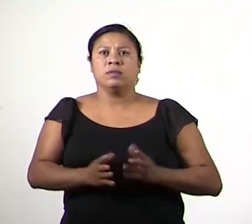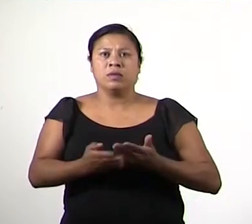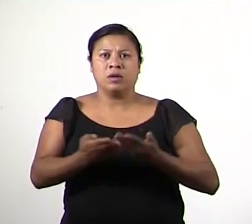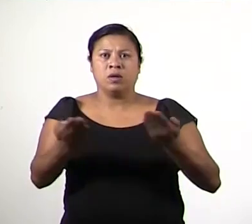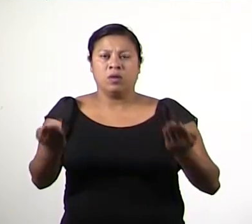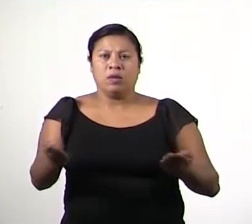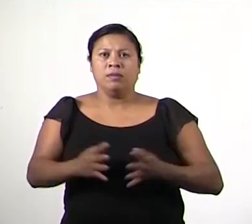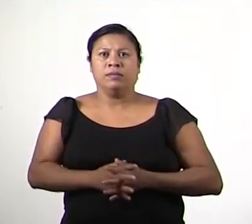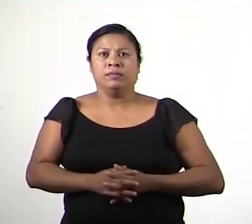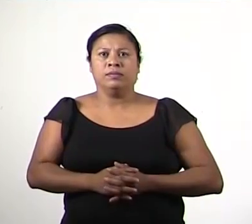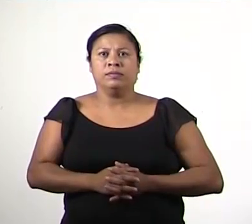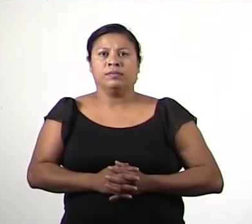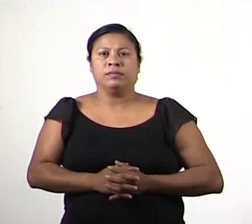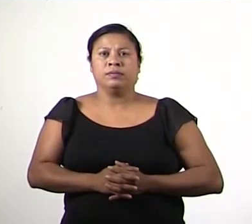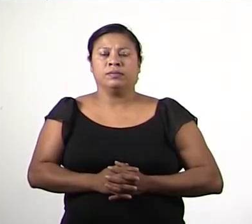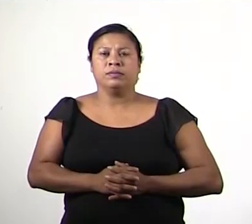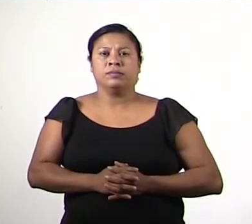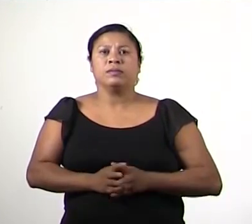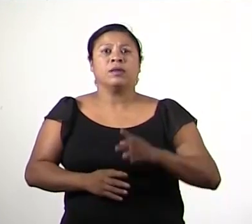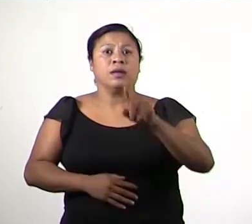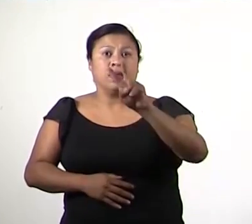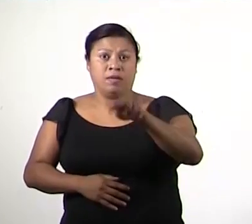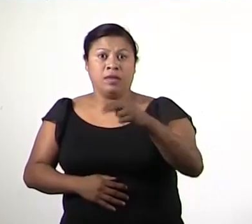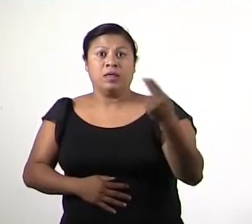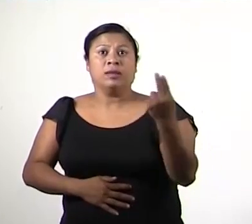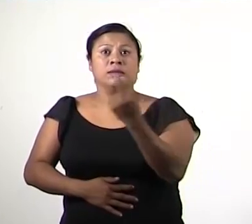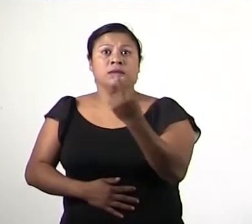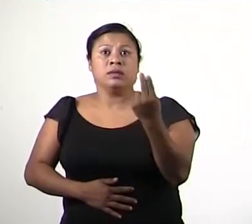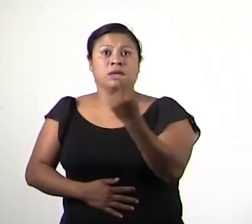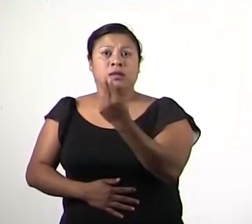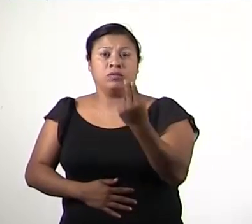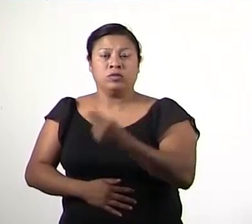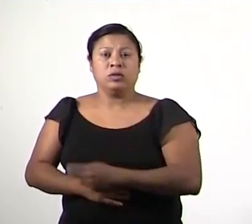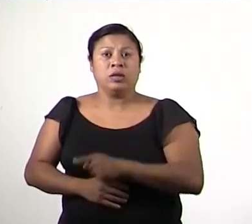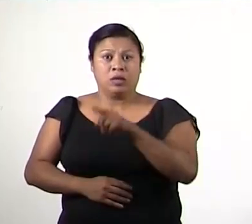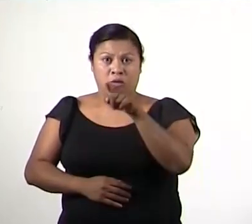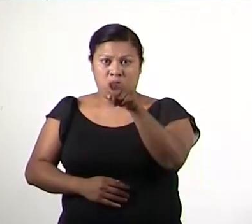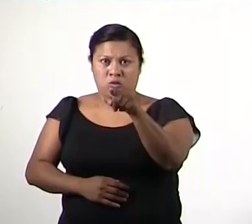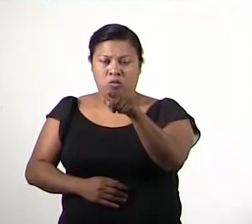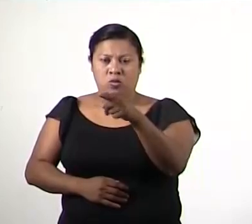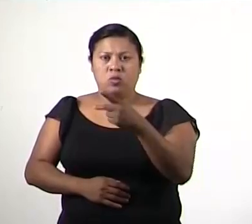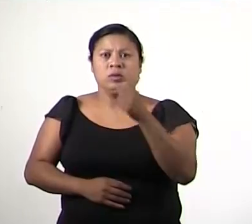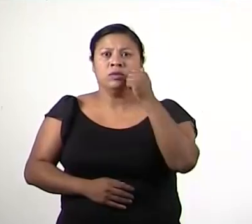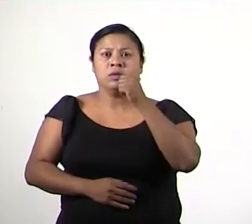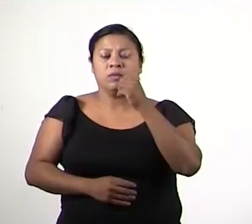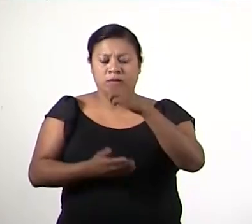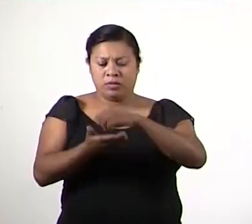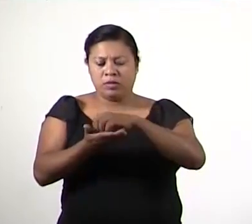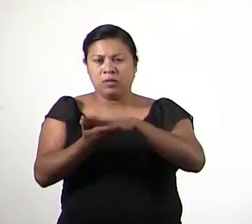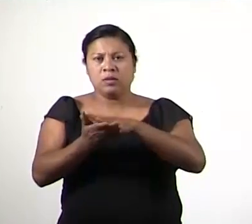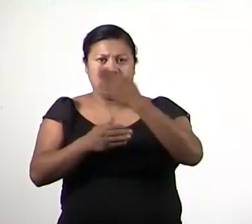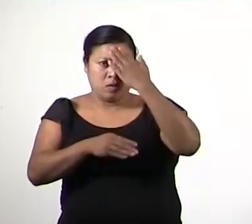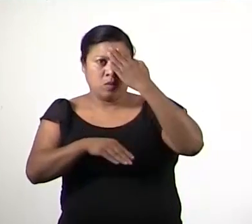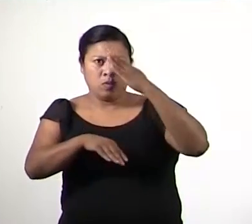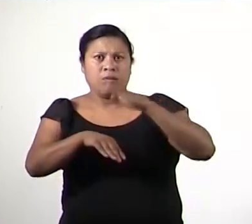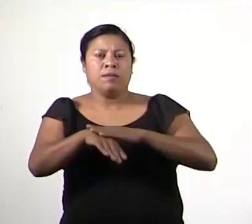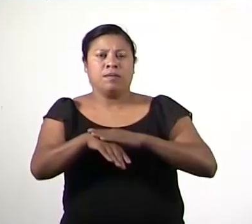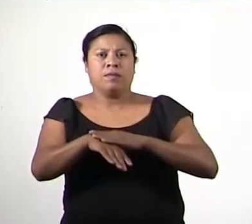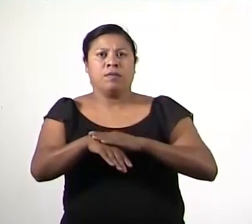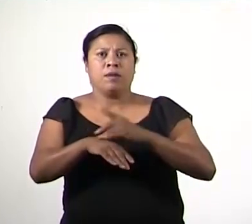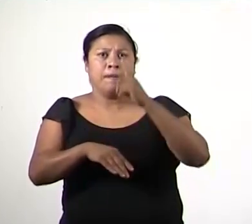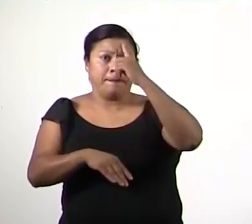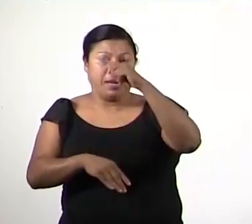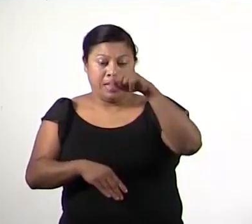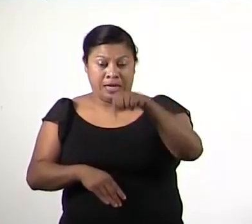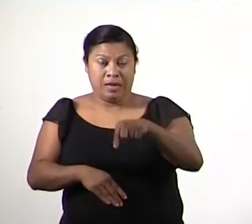ahora? Es necesario que tú tomes muy en cuenta lo siguiente. Para